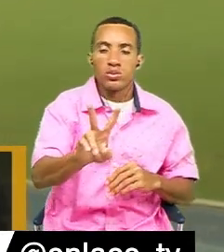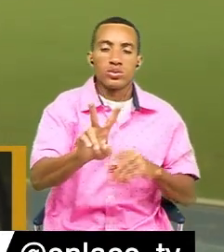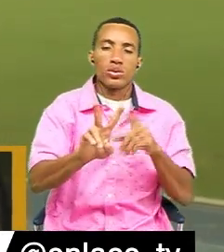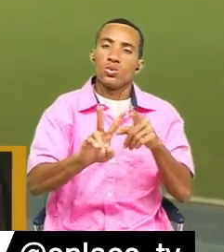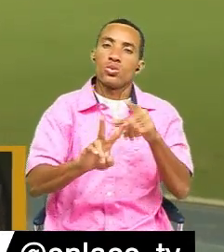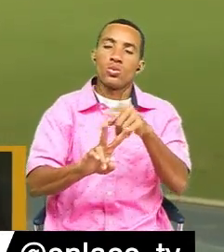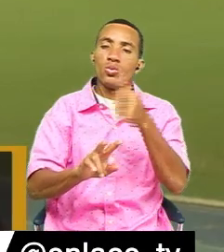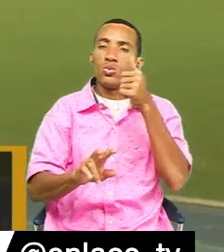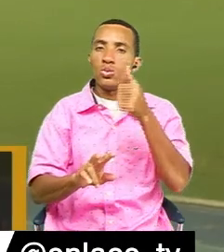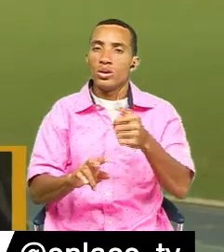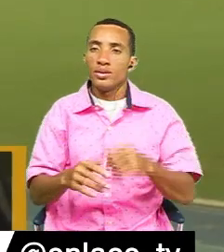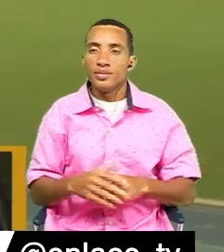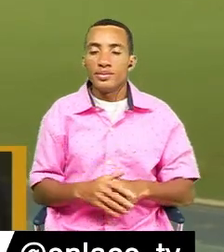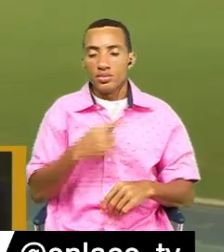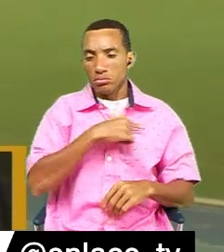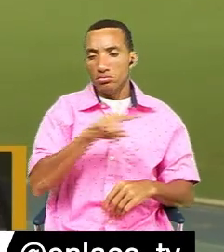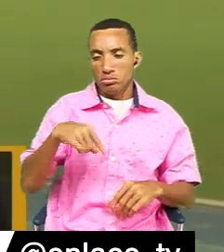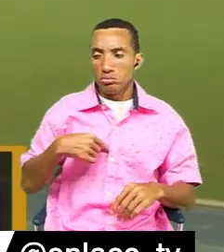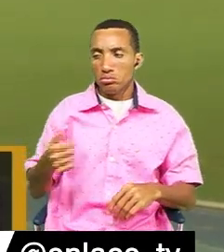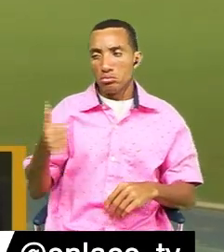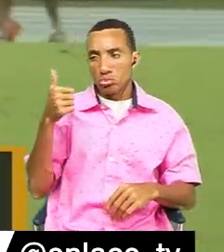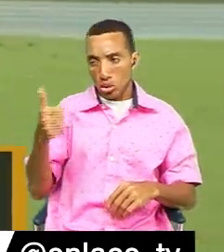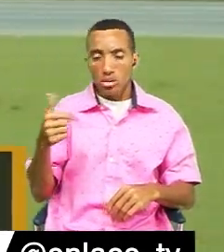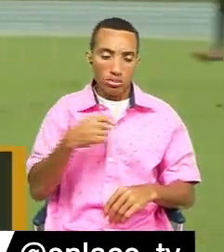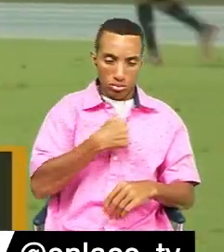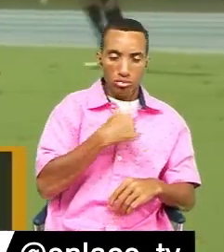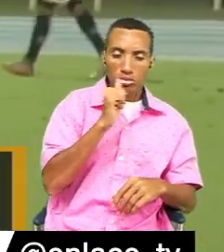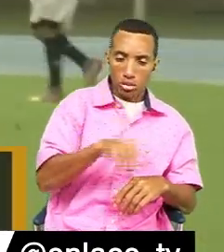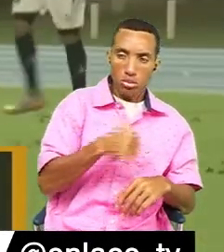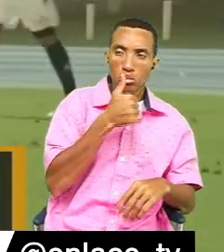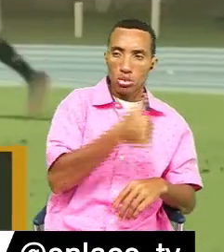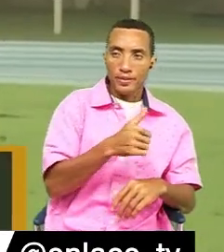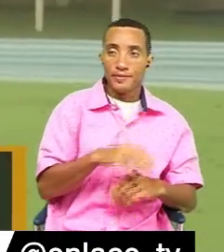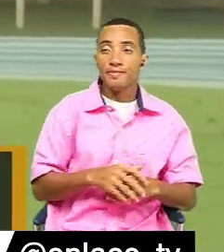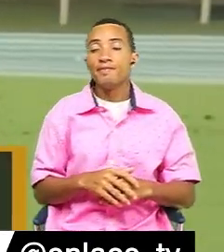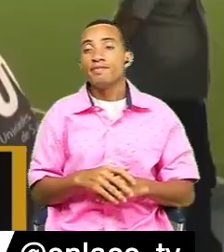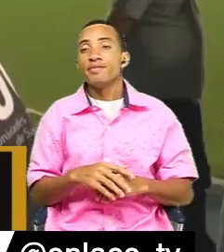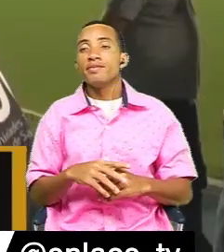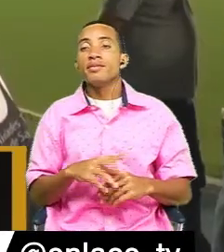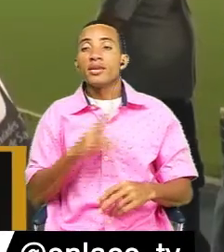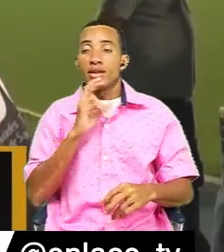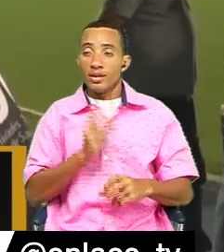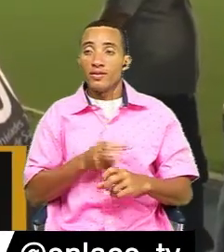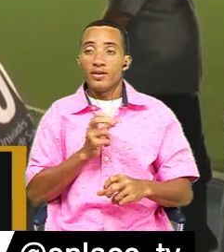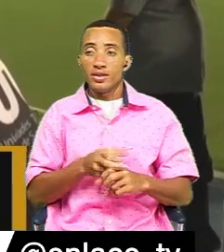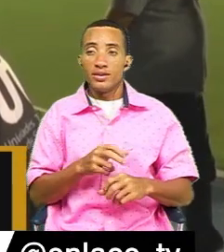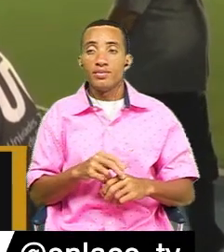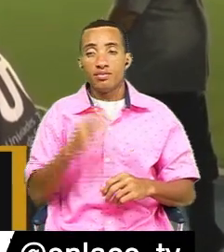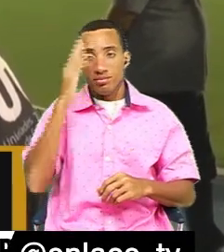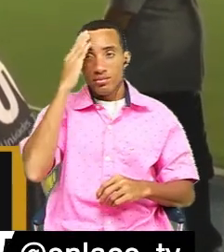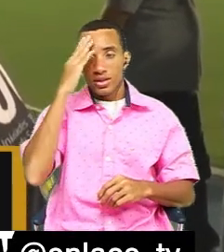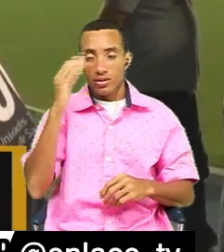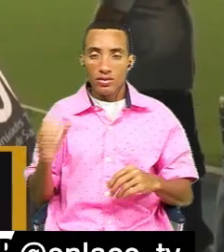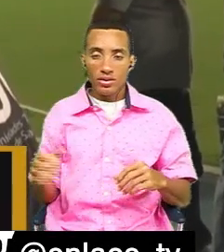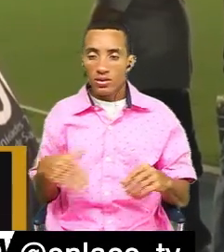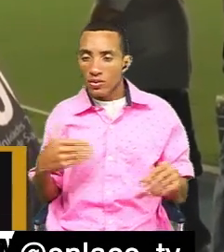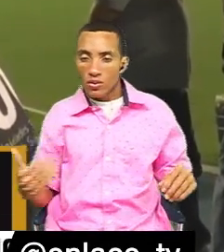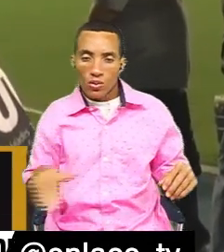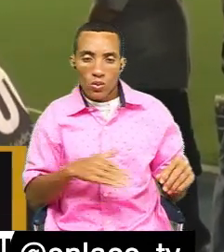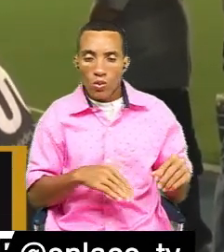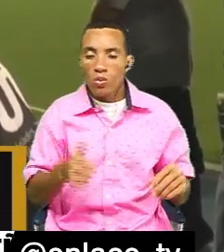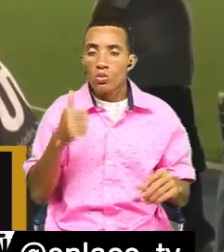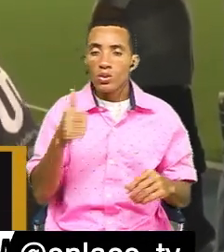nosotros también tenemos lo de nosotros y para eso trabajamos todos los días, para enfrentarlo. Un rival difícil, Sabemos que es un Real muy difícil, que juega muy bien al fútbol, que tiene